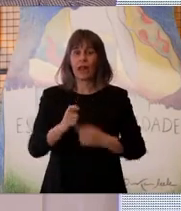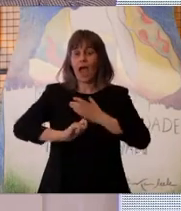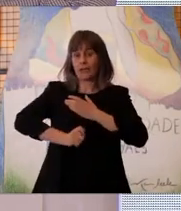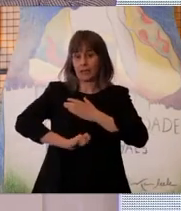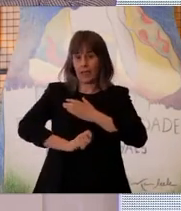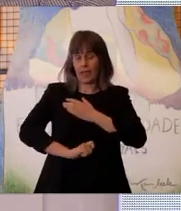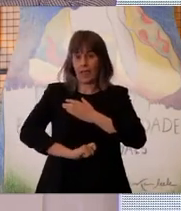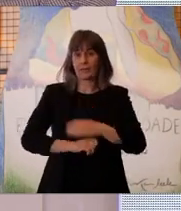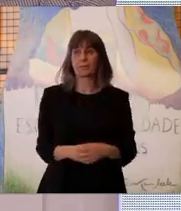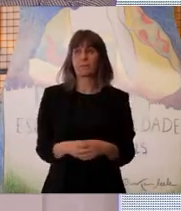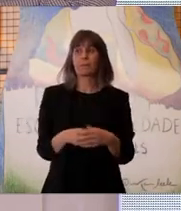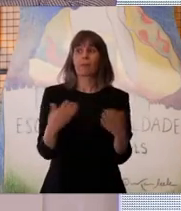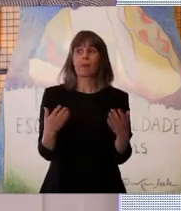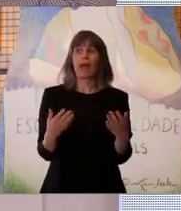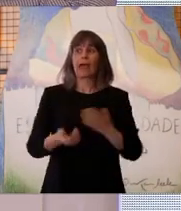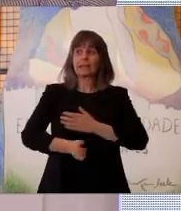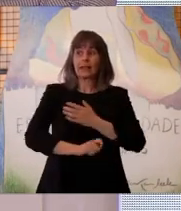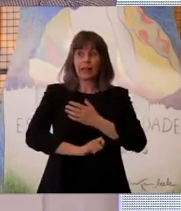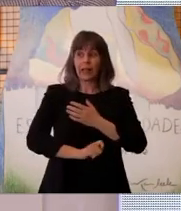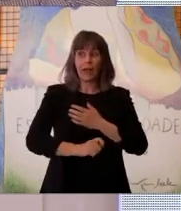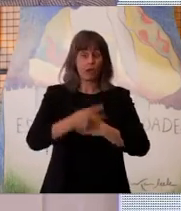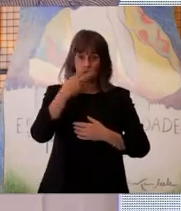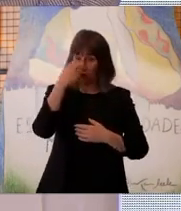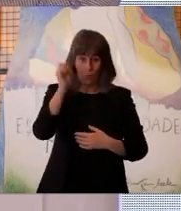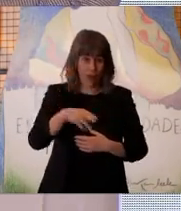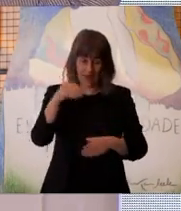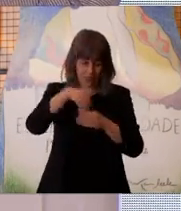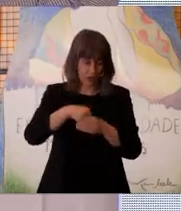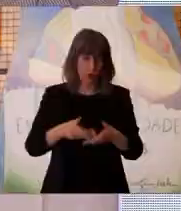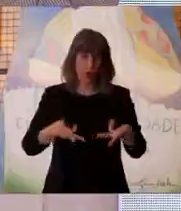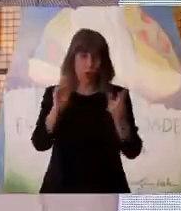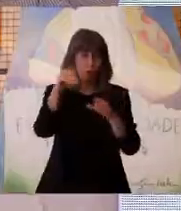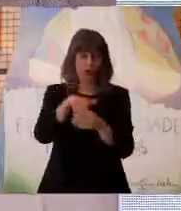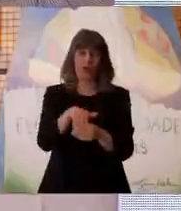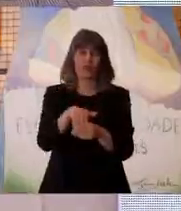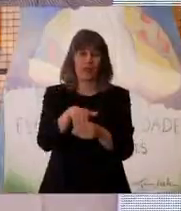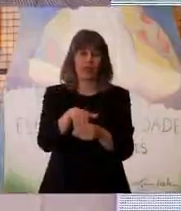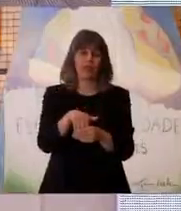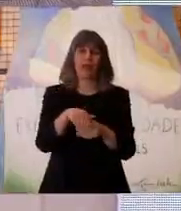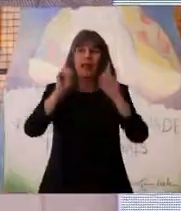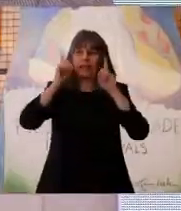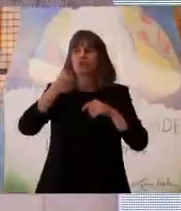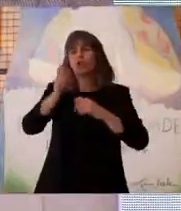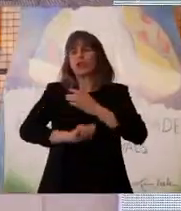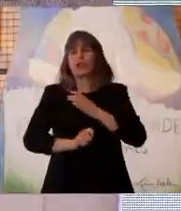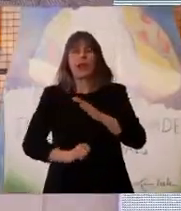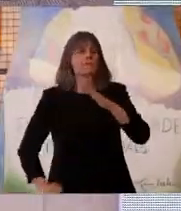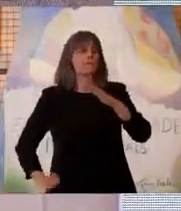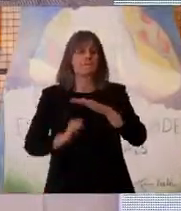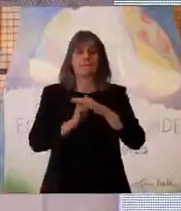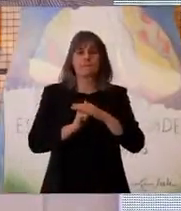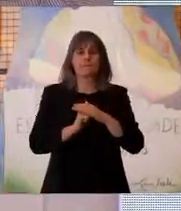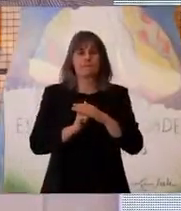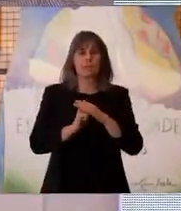y cuál y ninguna estrategia vale en democracia si es absolutamente de Máximo siempre Eso